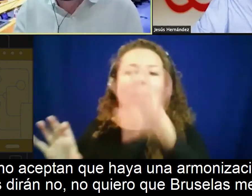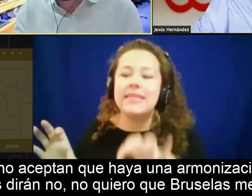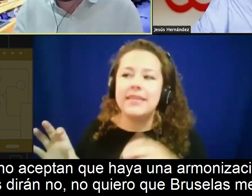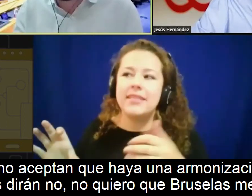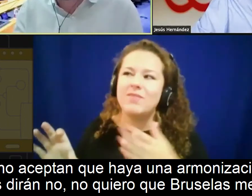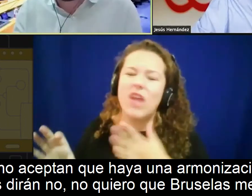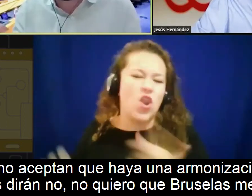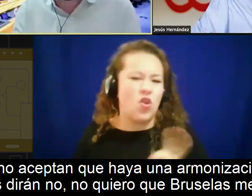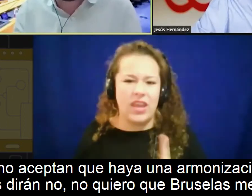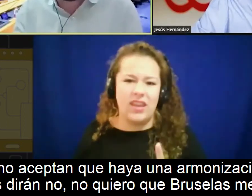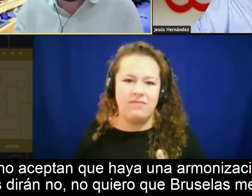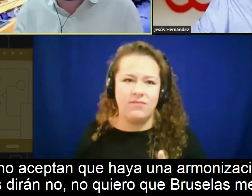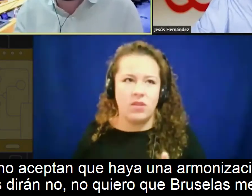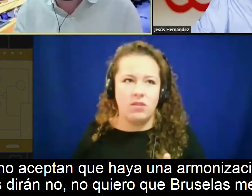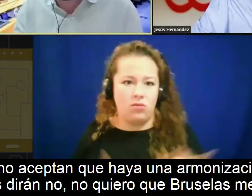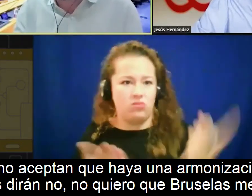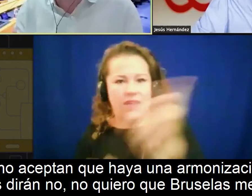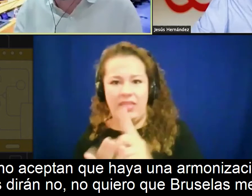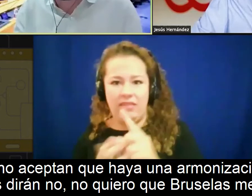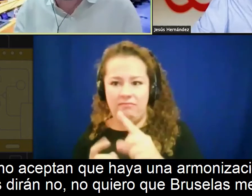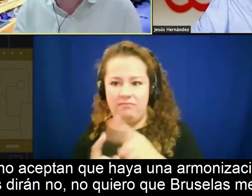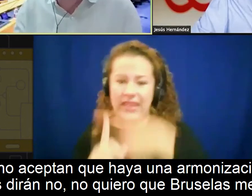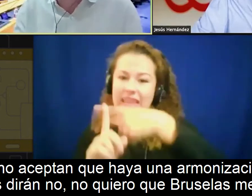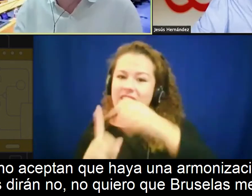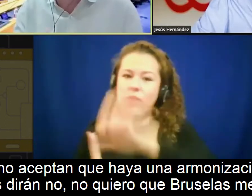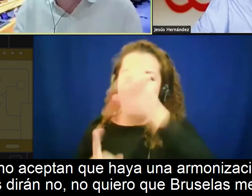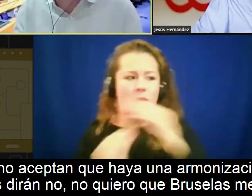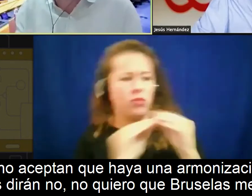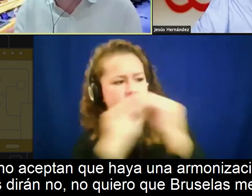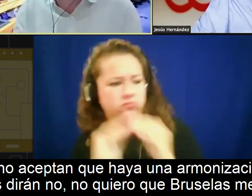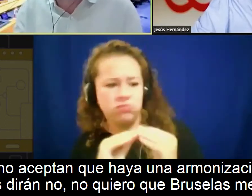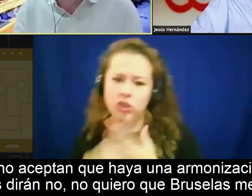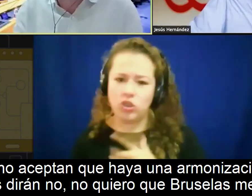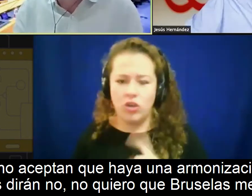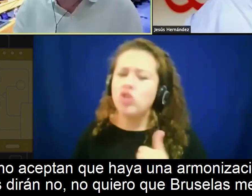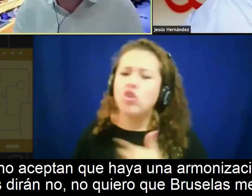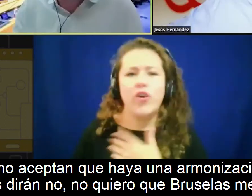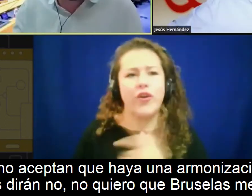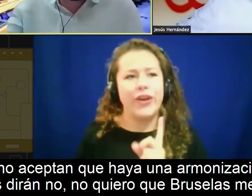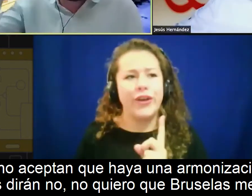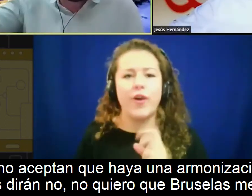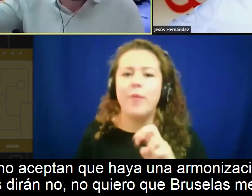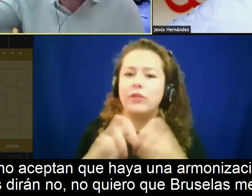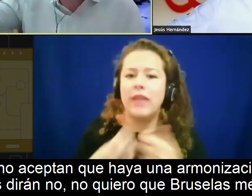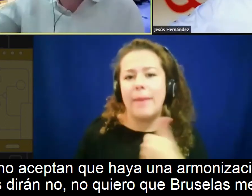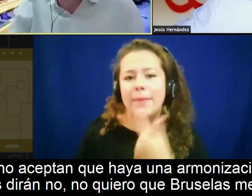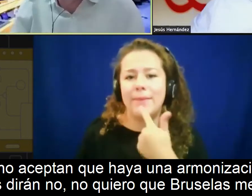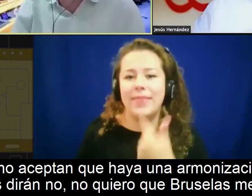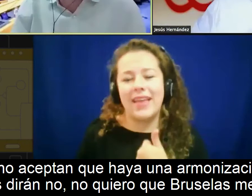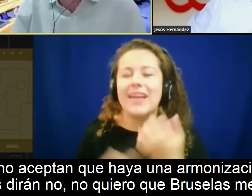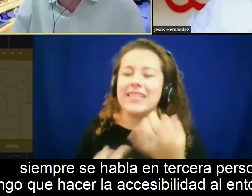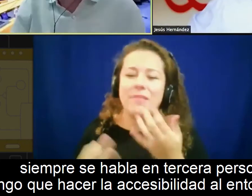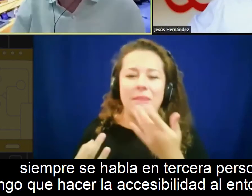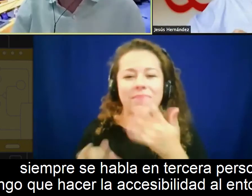que haya una armonización a nivel europeo. Y ellos dirán, no, yo no quiero que Bruselas me diga a mí, como siempre se habla como en tercera